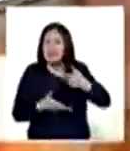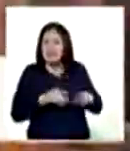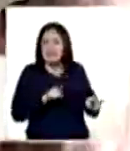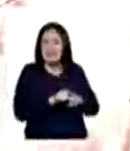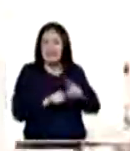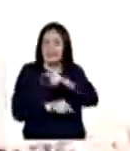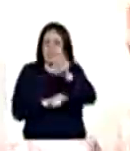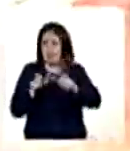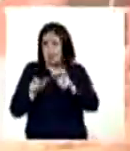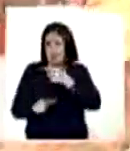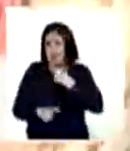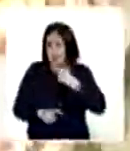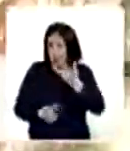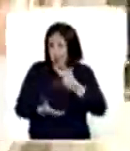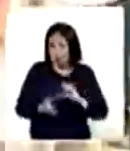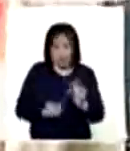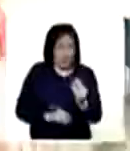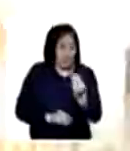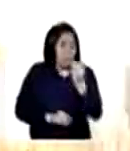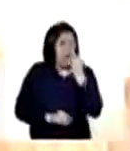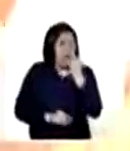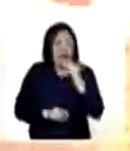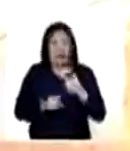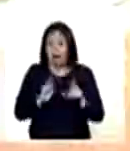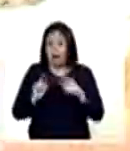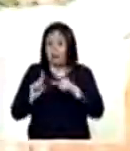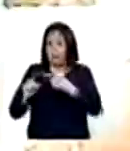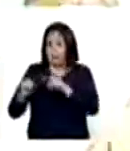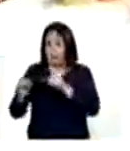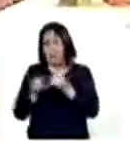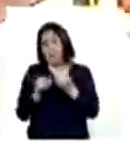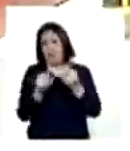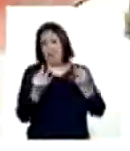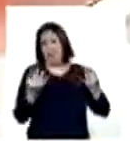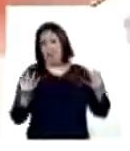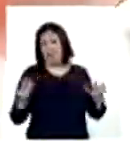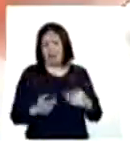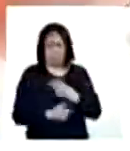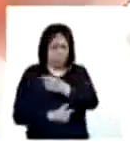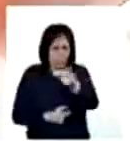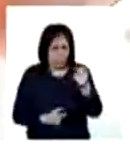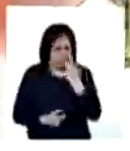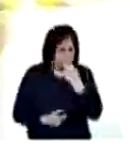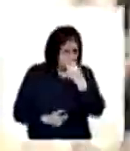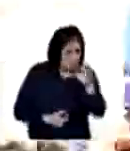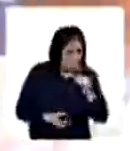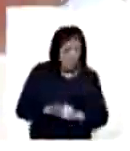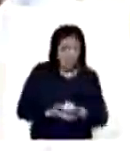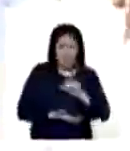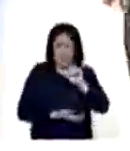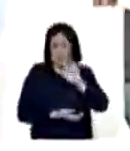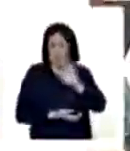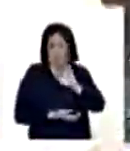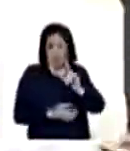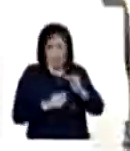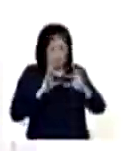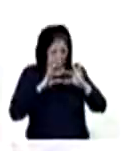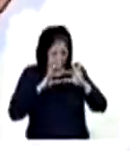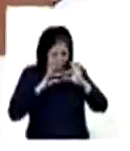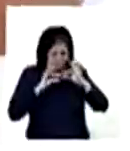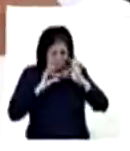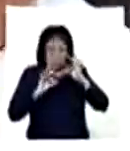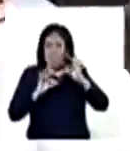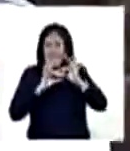gustan mucho de los alfajores, hay una variedad aquí, por ejemplo. Pero ¿han visto ustedes esos alfajores que son más delgaditos?